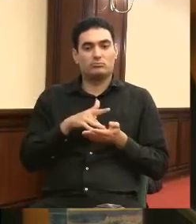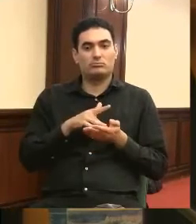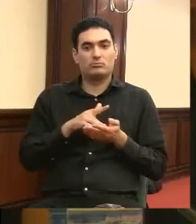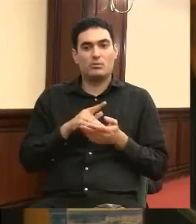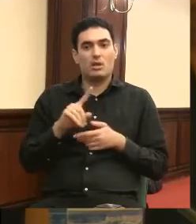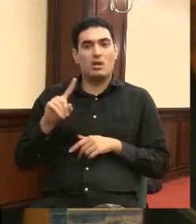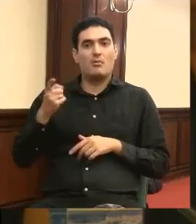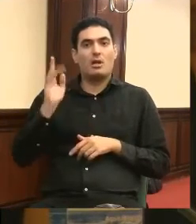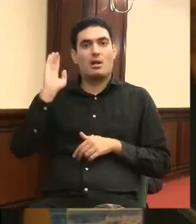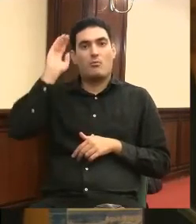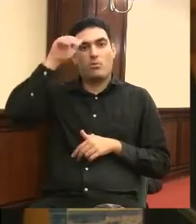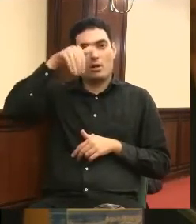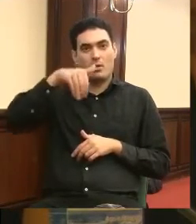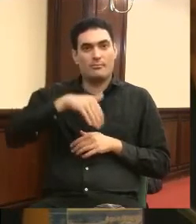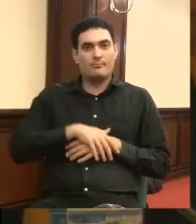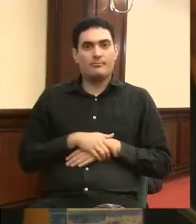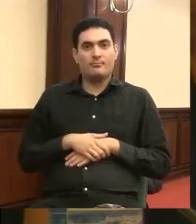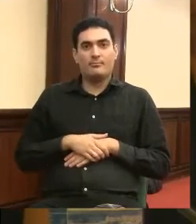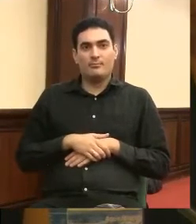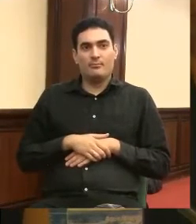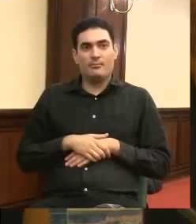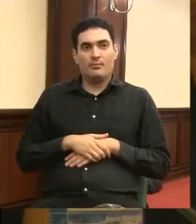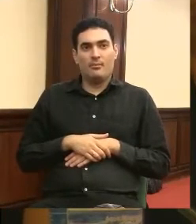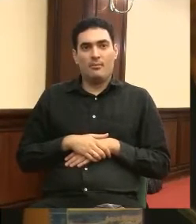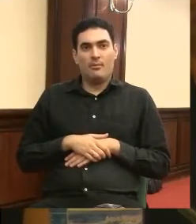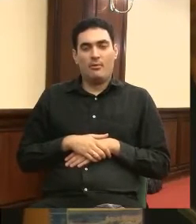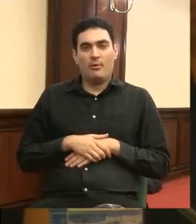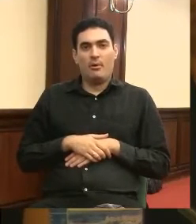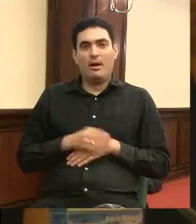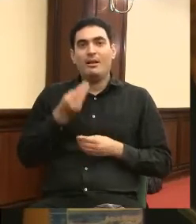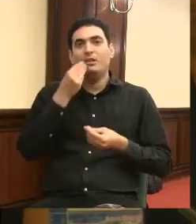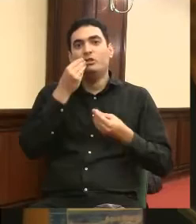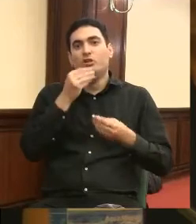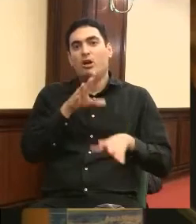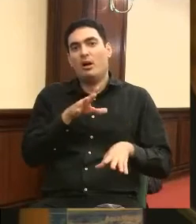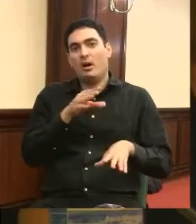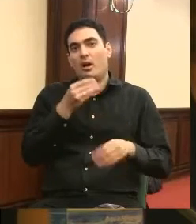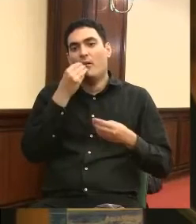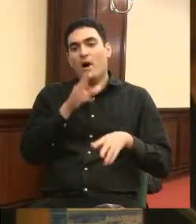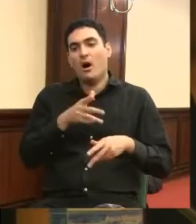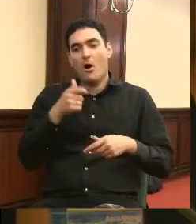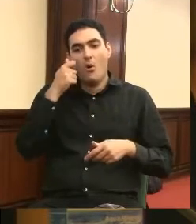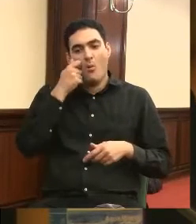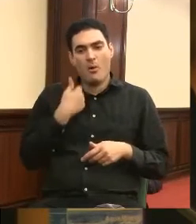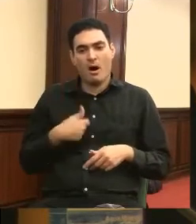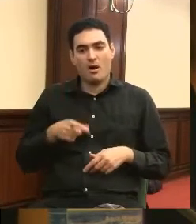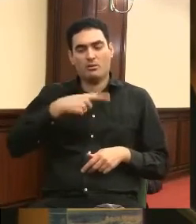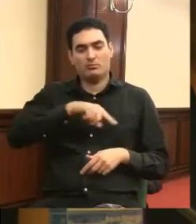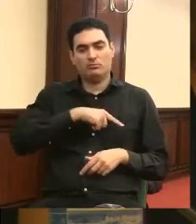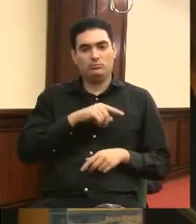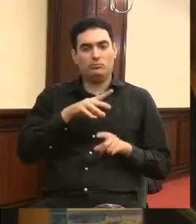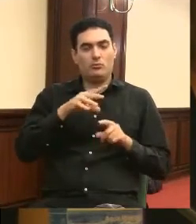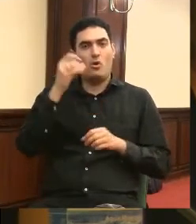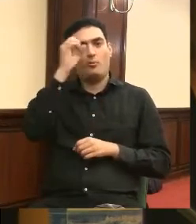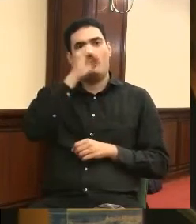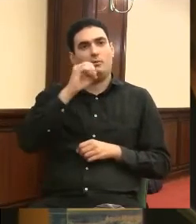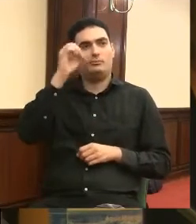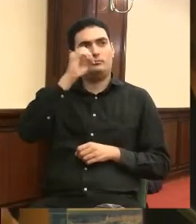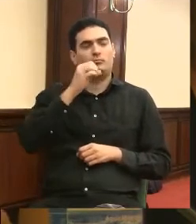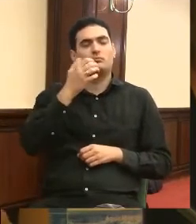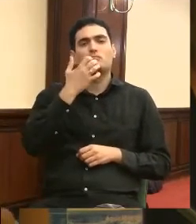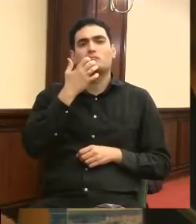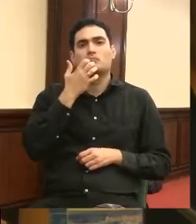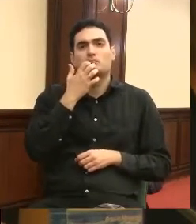la Primera República, y uno de los grandes hitos en la historia de la emancipación humana, bajo nuestro punto de vista,